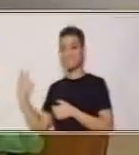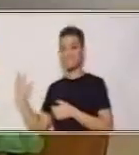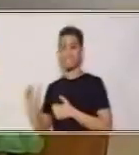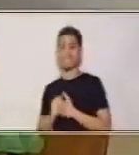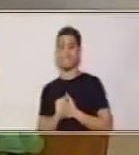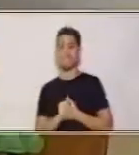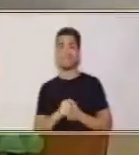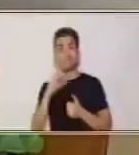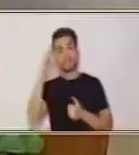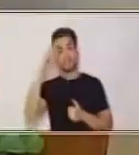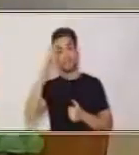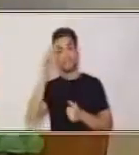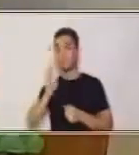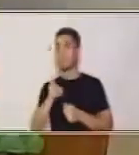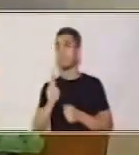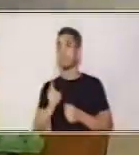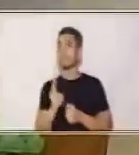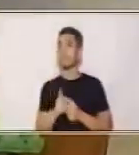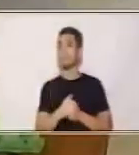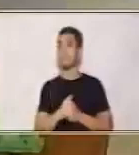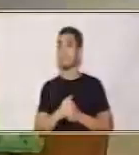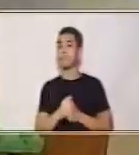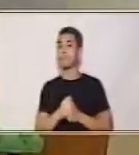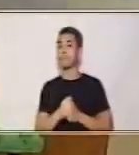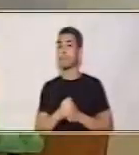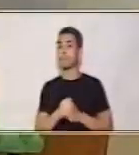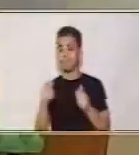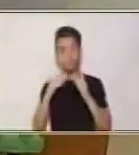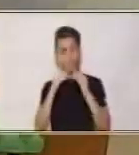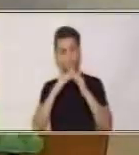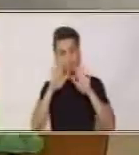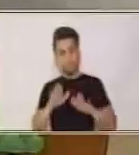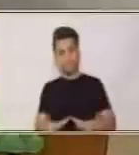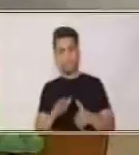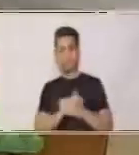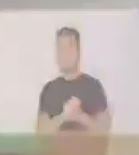Y recuerda, siempre, quédate en casa.